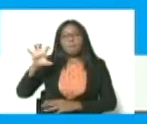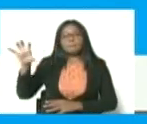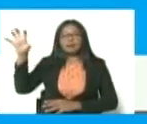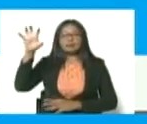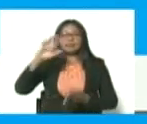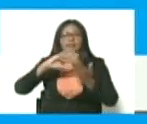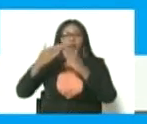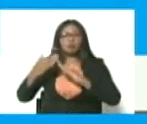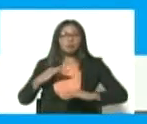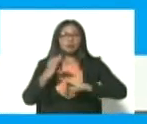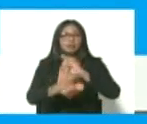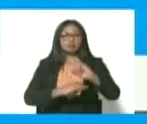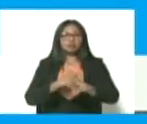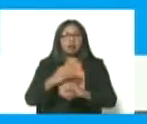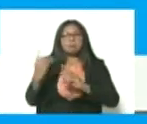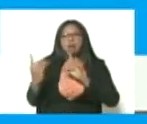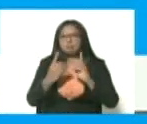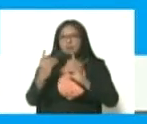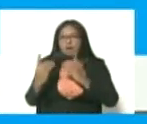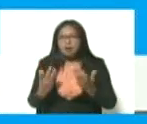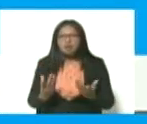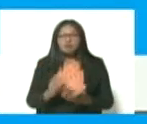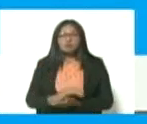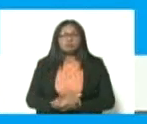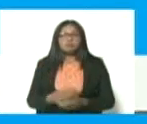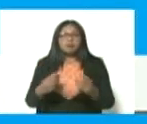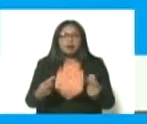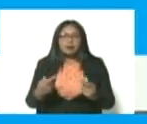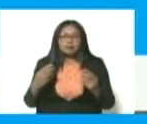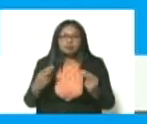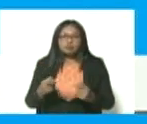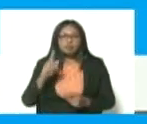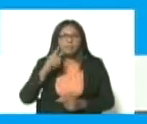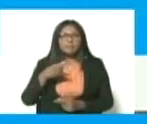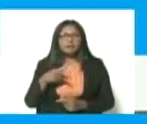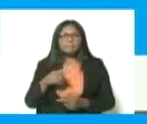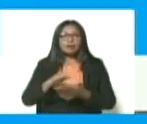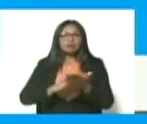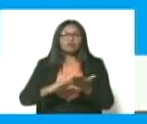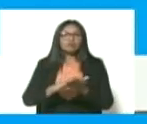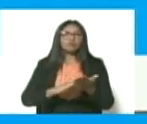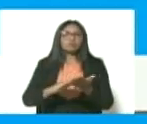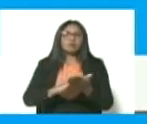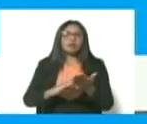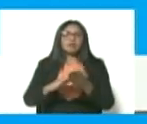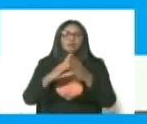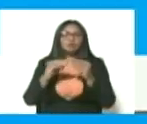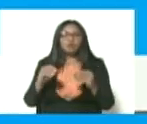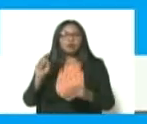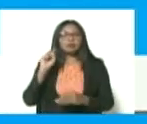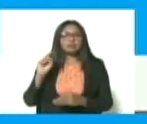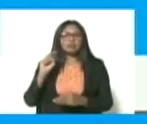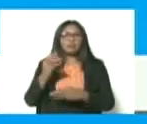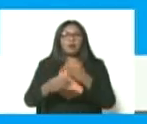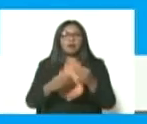internacional para el diálogo, para la acción y para recomponer todo lo que sea necesario